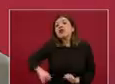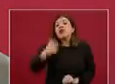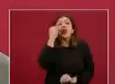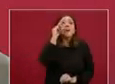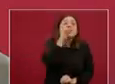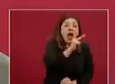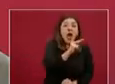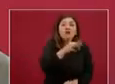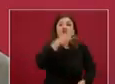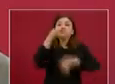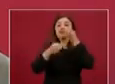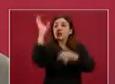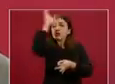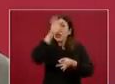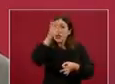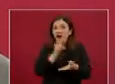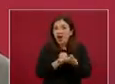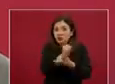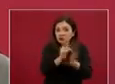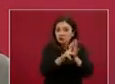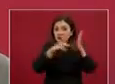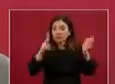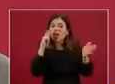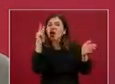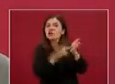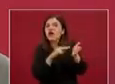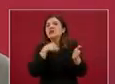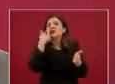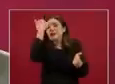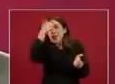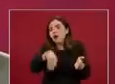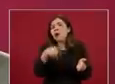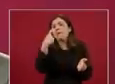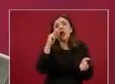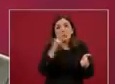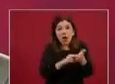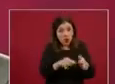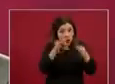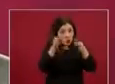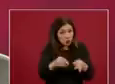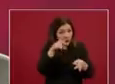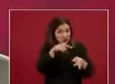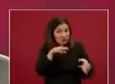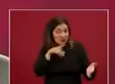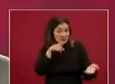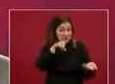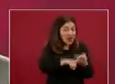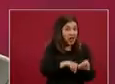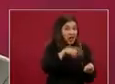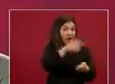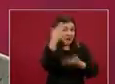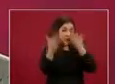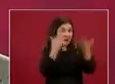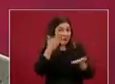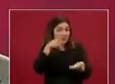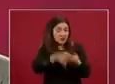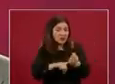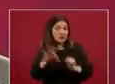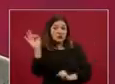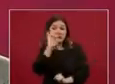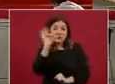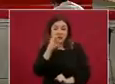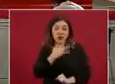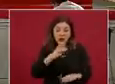ya la publicación científica revisada por pares para ver si realmente la implicación del estudio es que